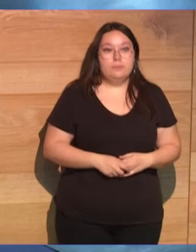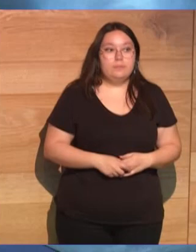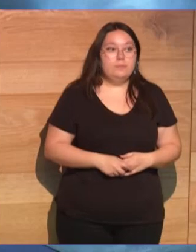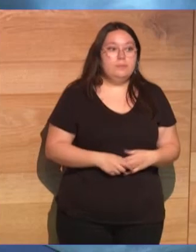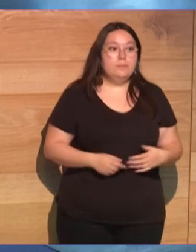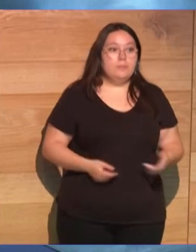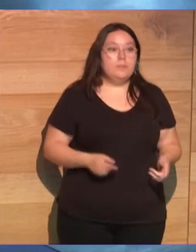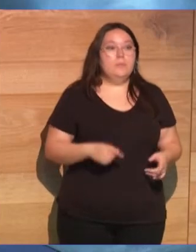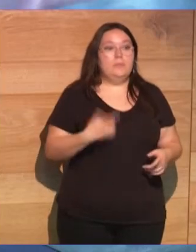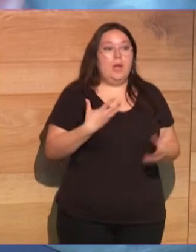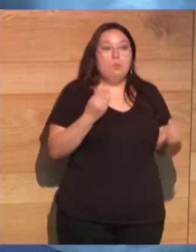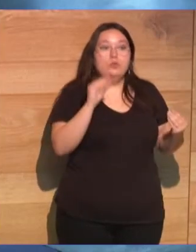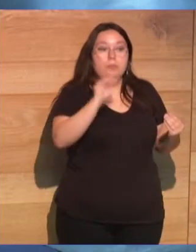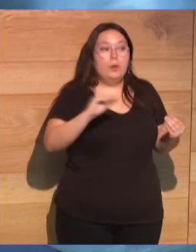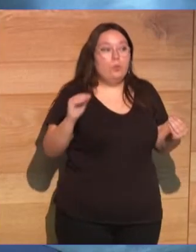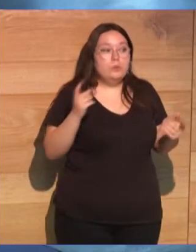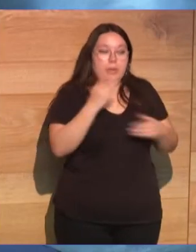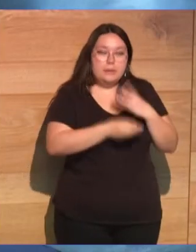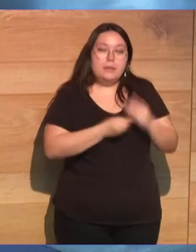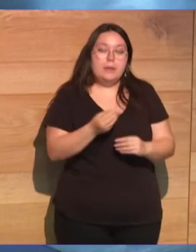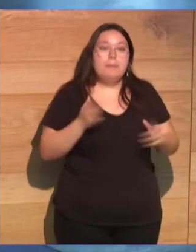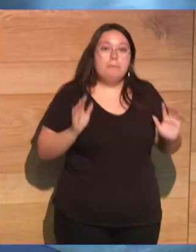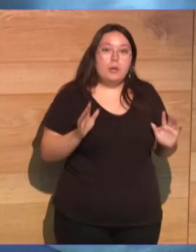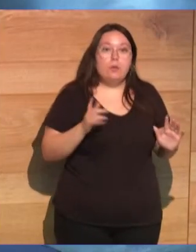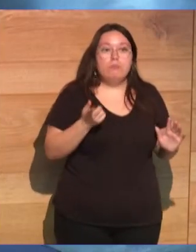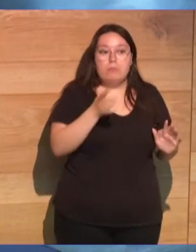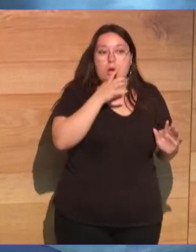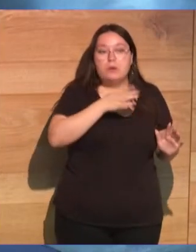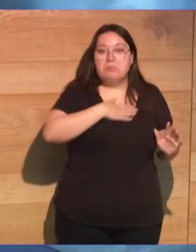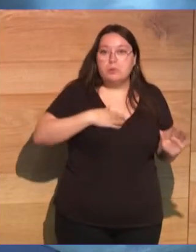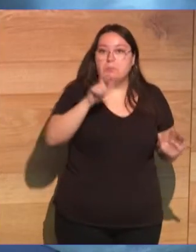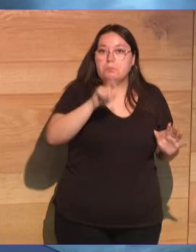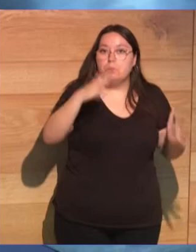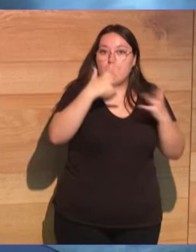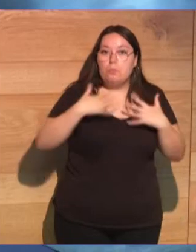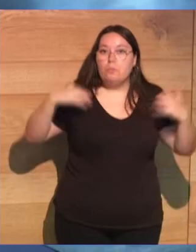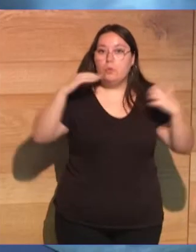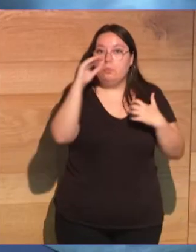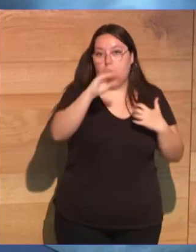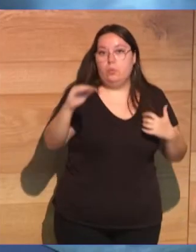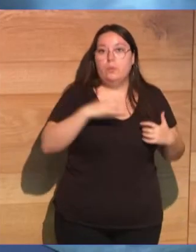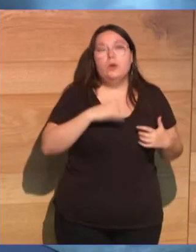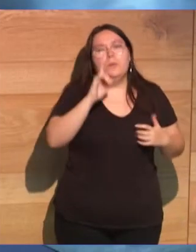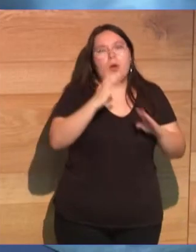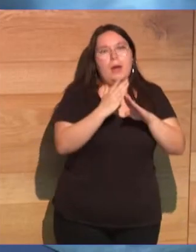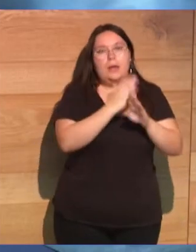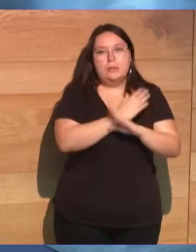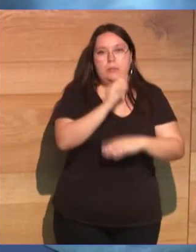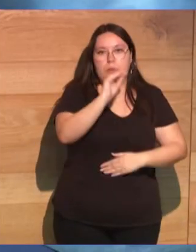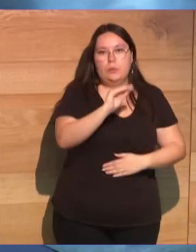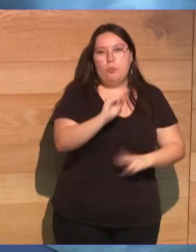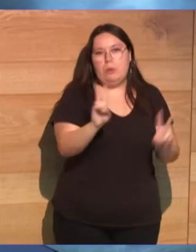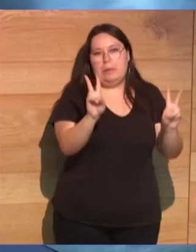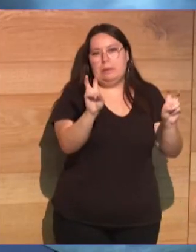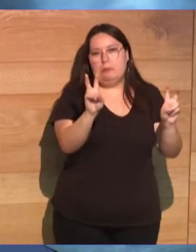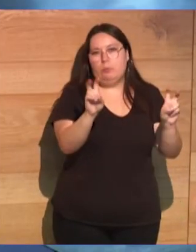preguntas por hacer, pero claro, por dar paso al público, solamente quería haceros una, como un poco, entre comillas,